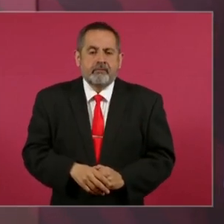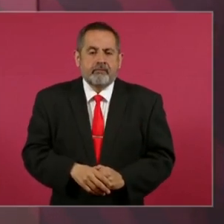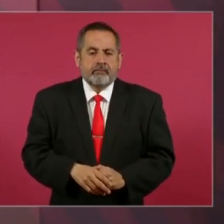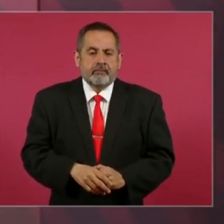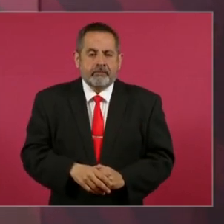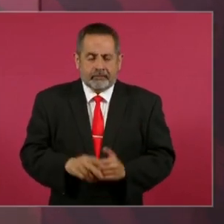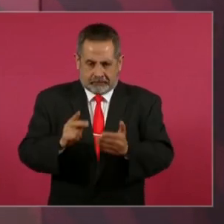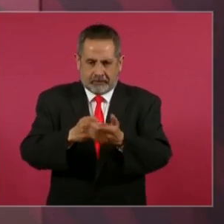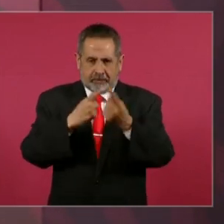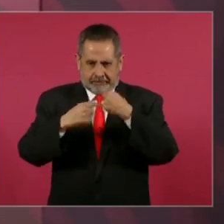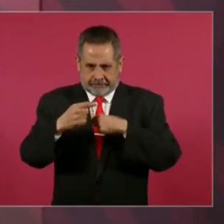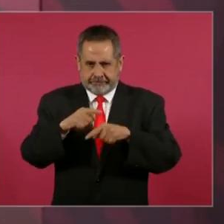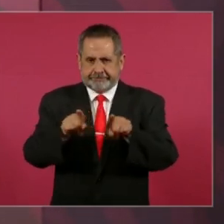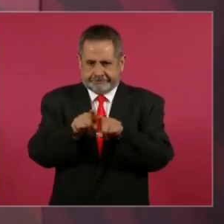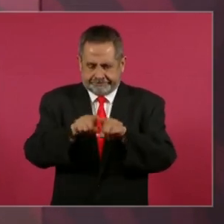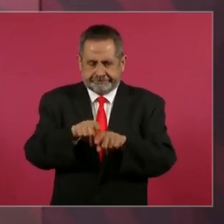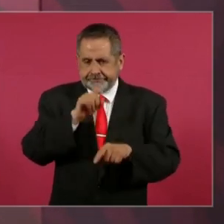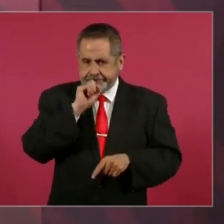retomando,